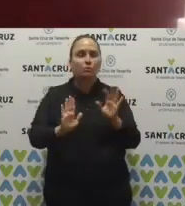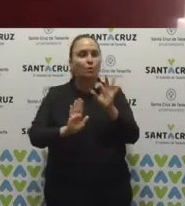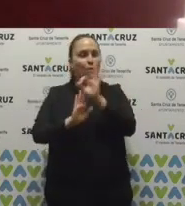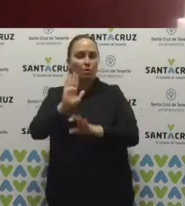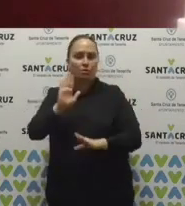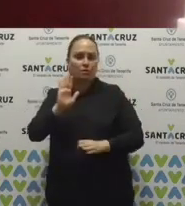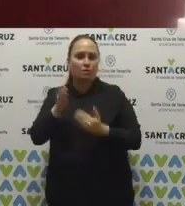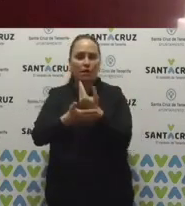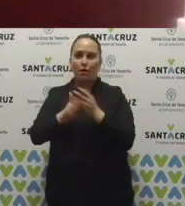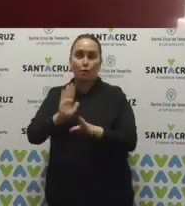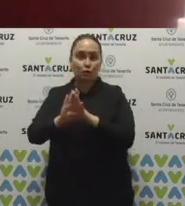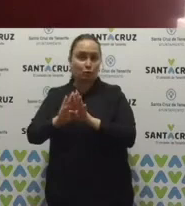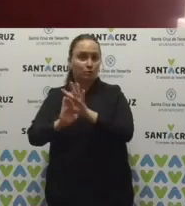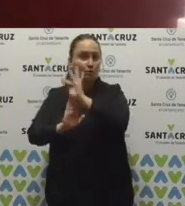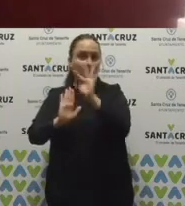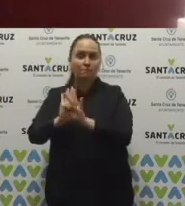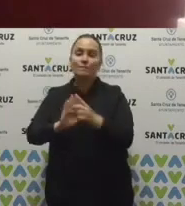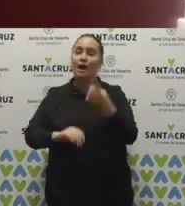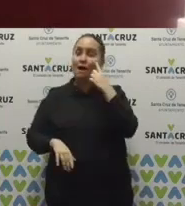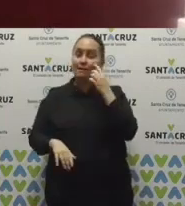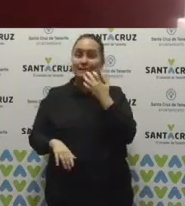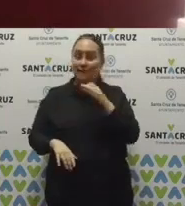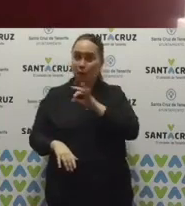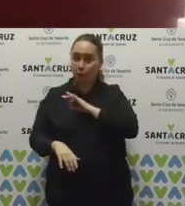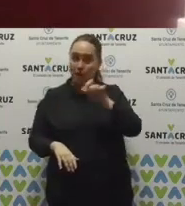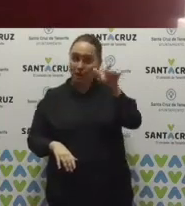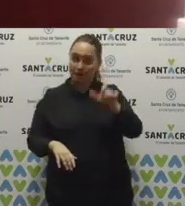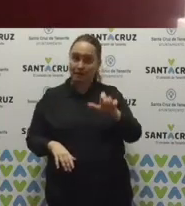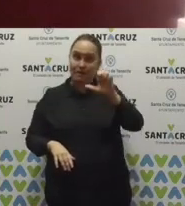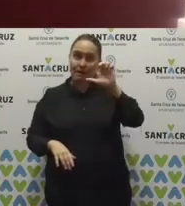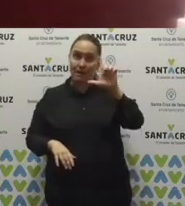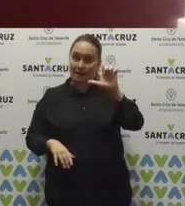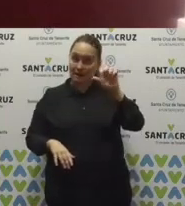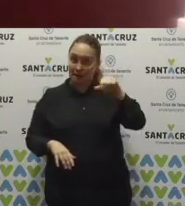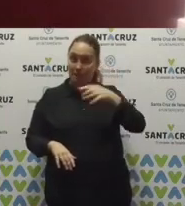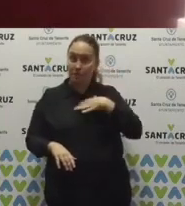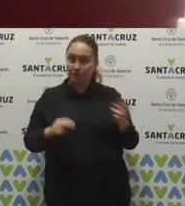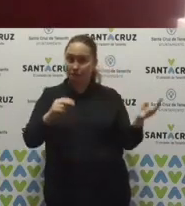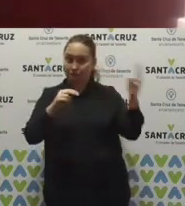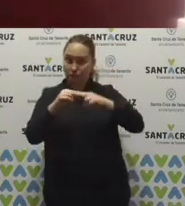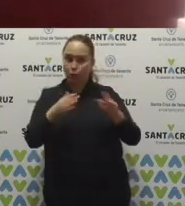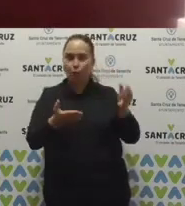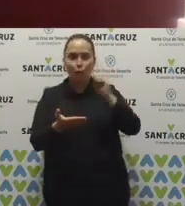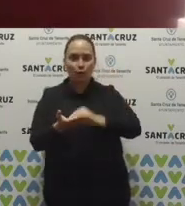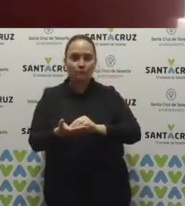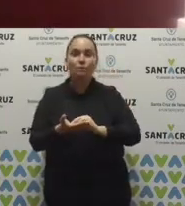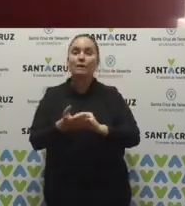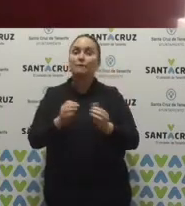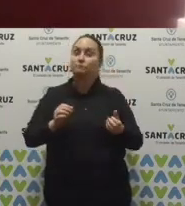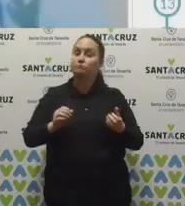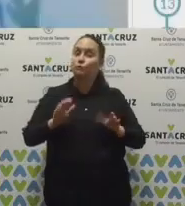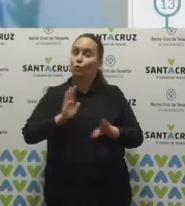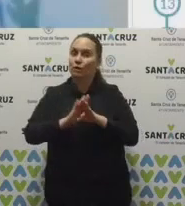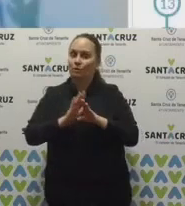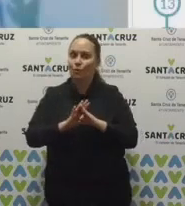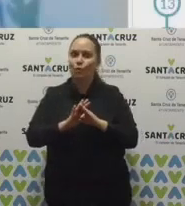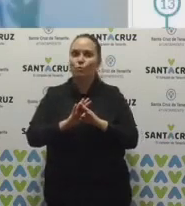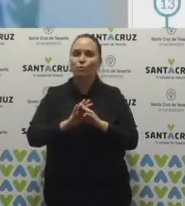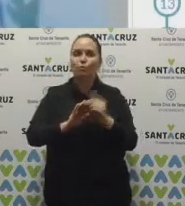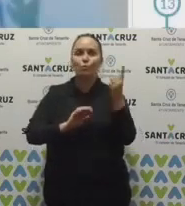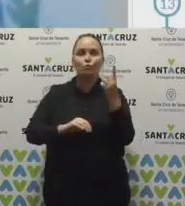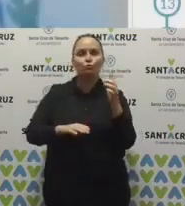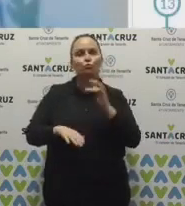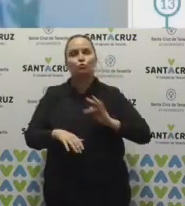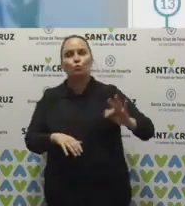punto a ver si doña elena a recuperarla y retomamos con un turno para todos los